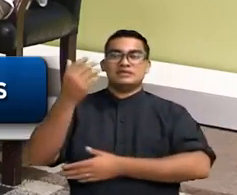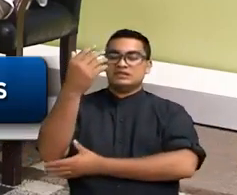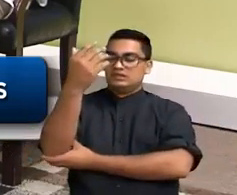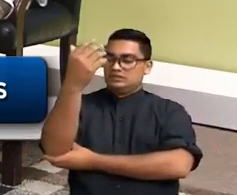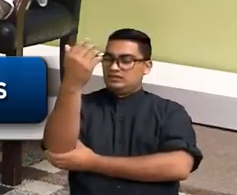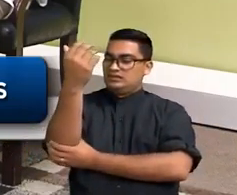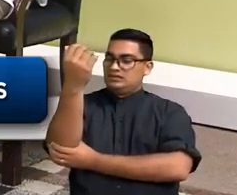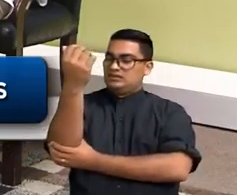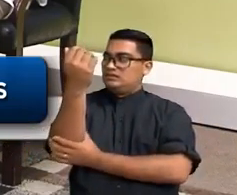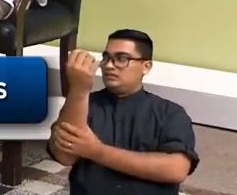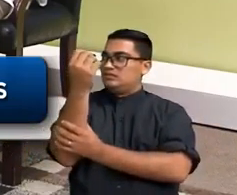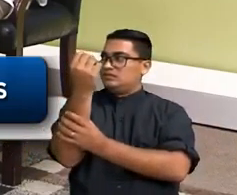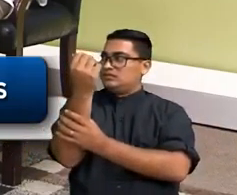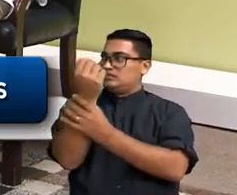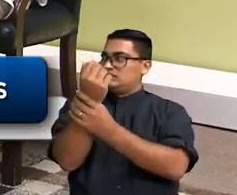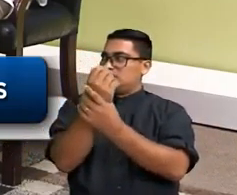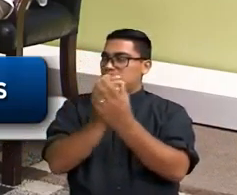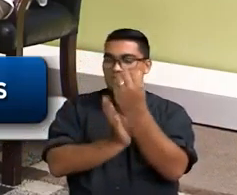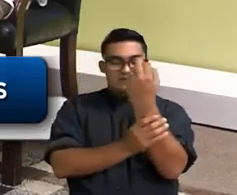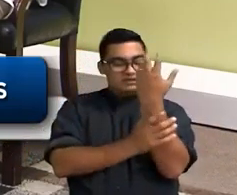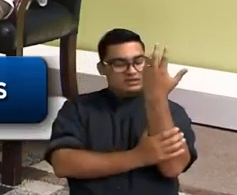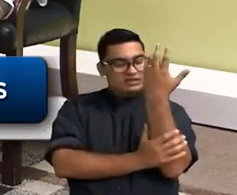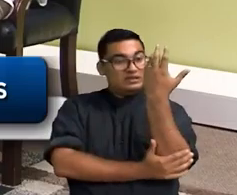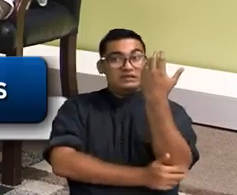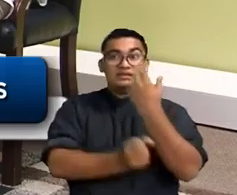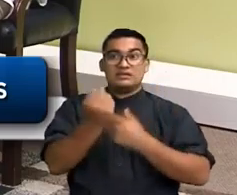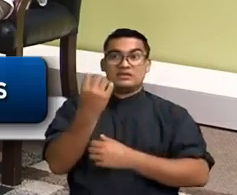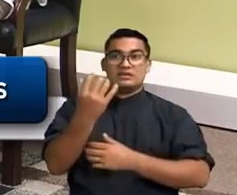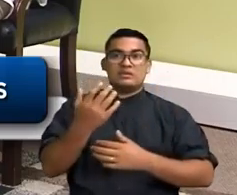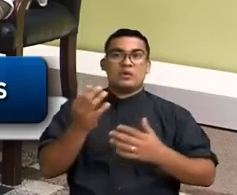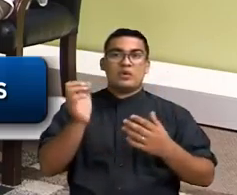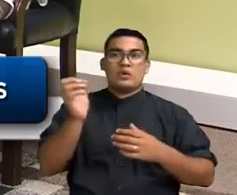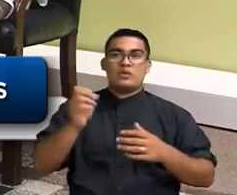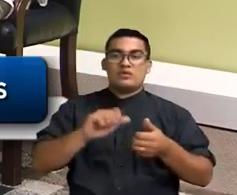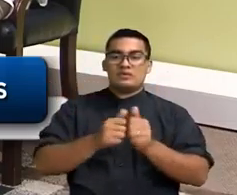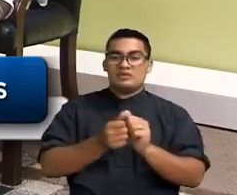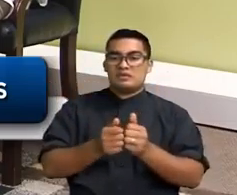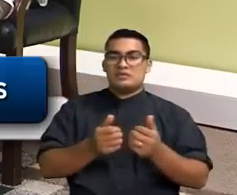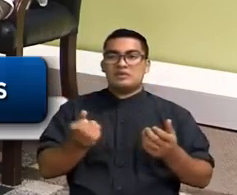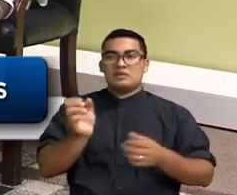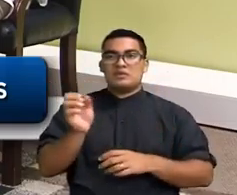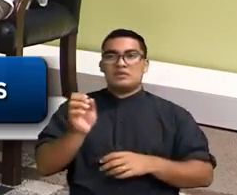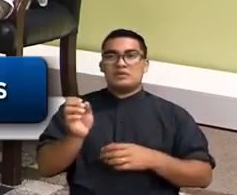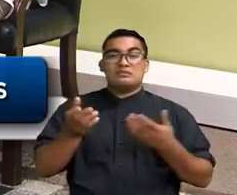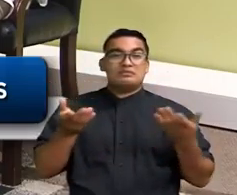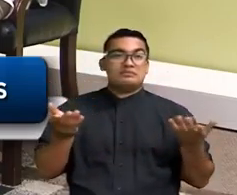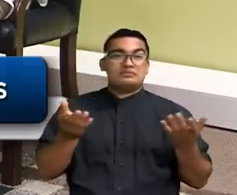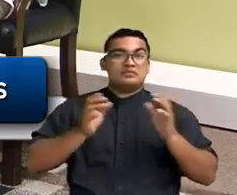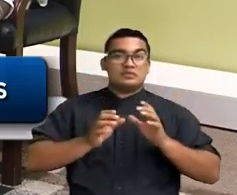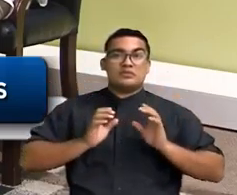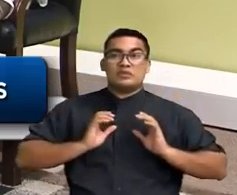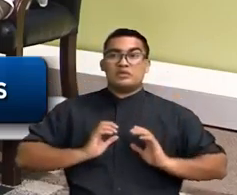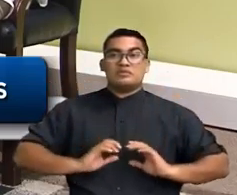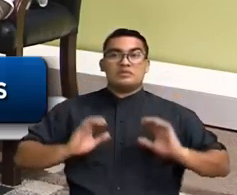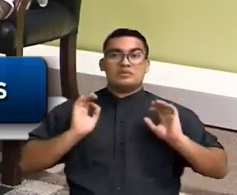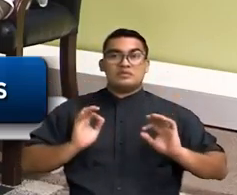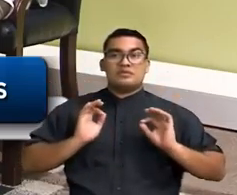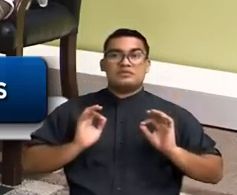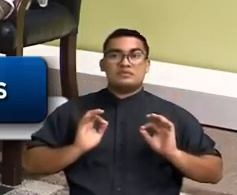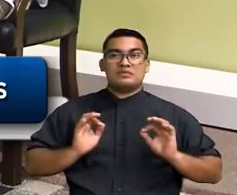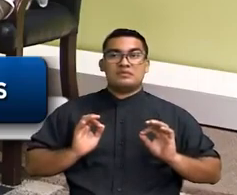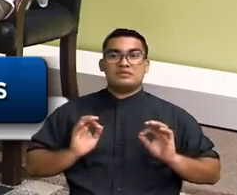poner unas coderas. Si tenemos en la parte de abajo, si soy deportista, entonces yo me protejo, preparo el cuerpo, caliento. Y si en la